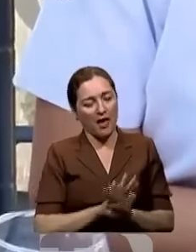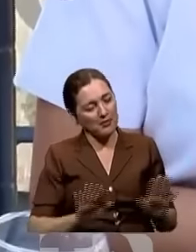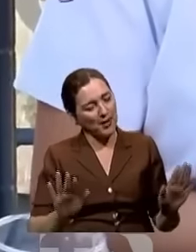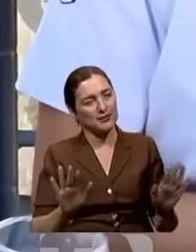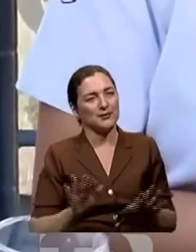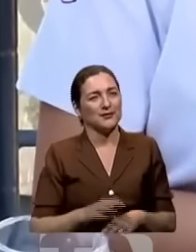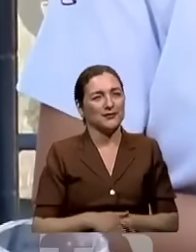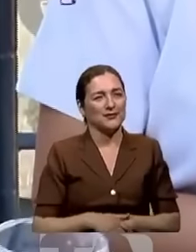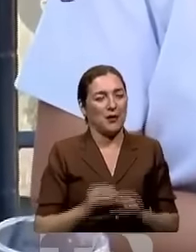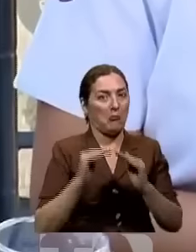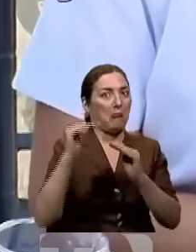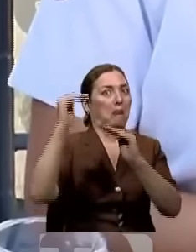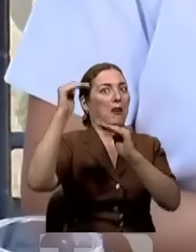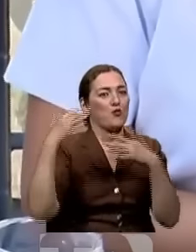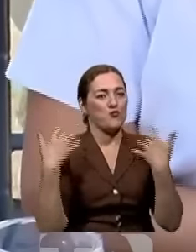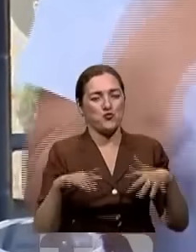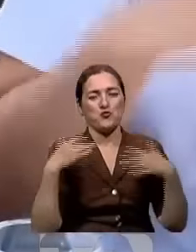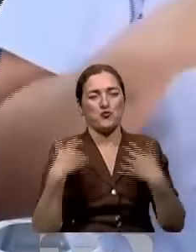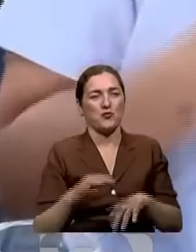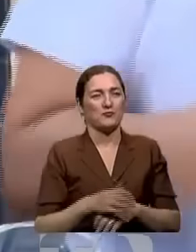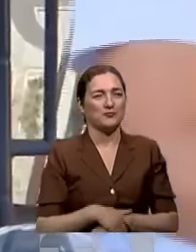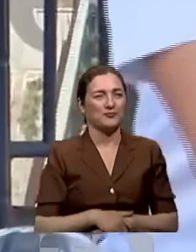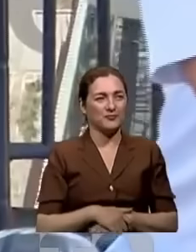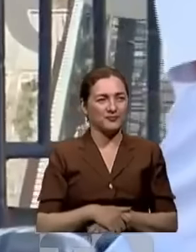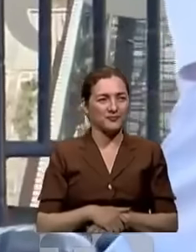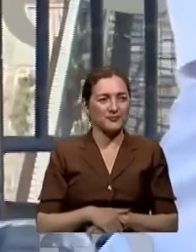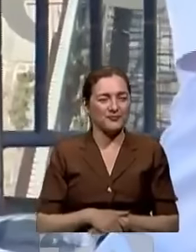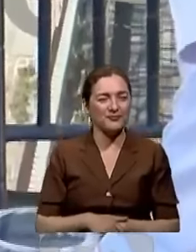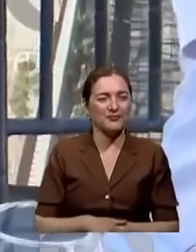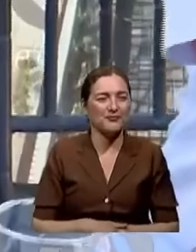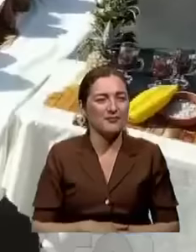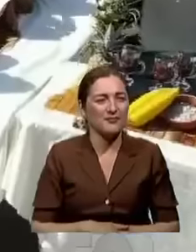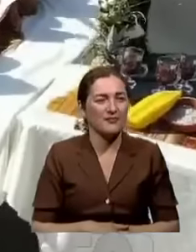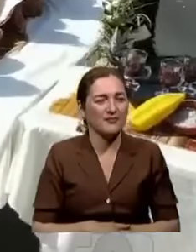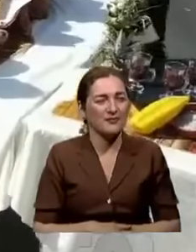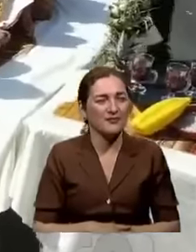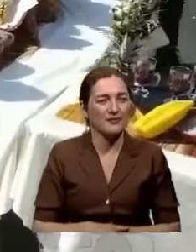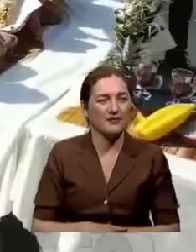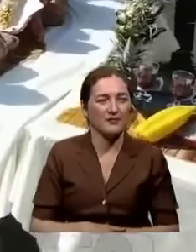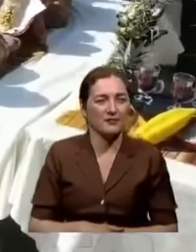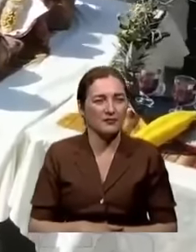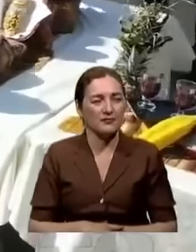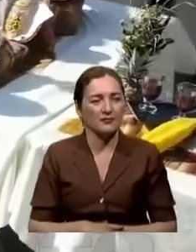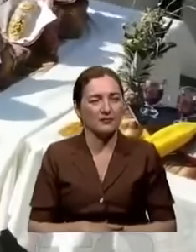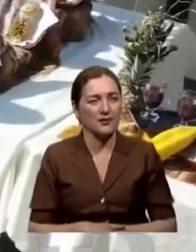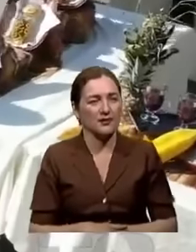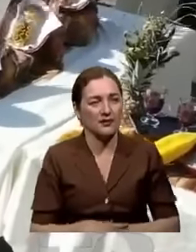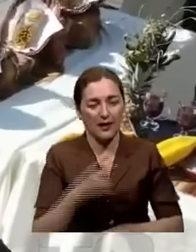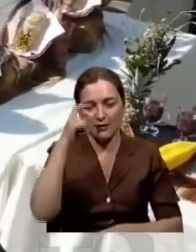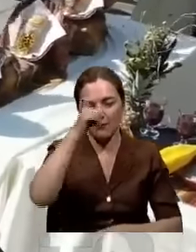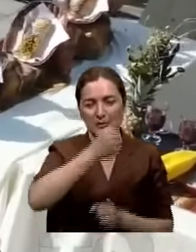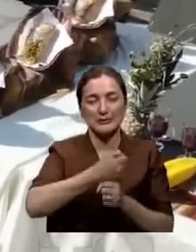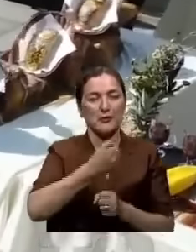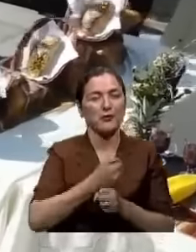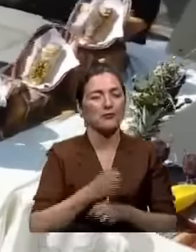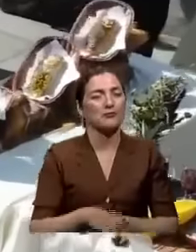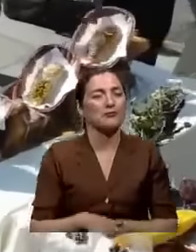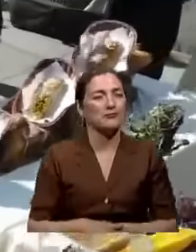vamos con bien centraditos ahí los puntajes. Está muy, muy difícil la labor de este día del